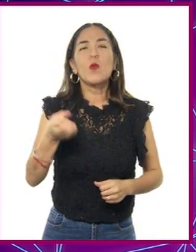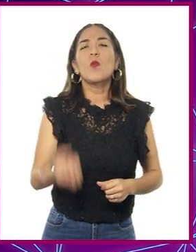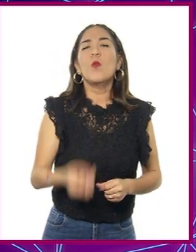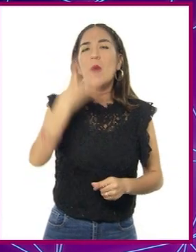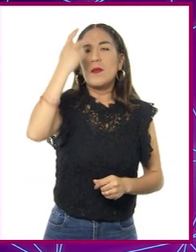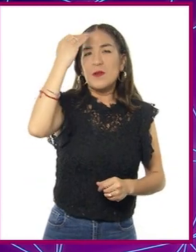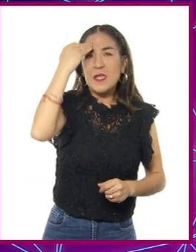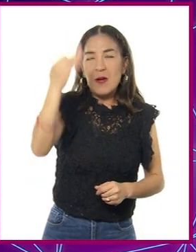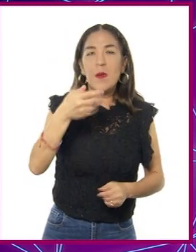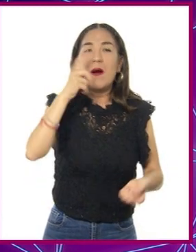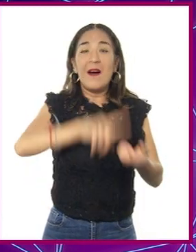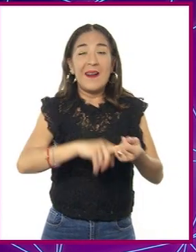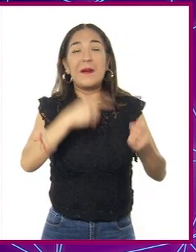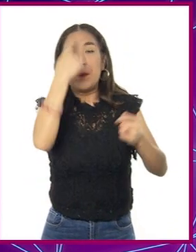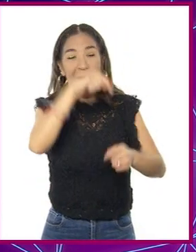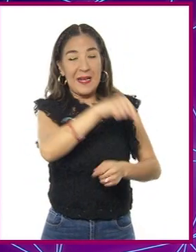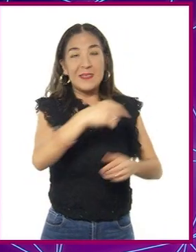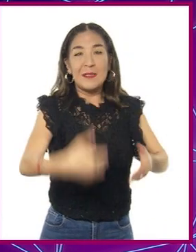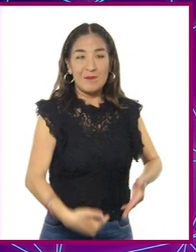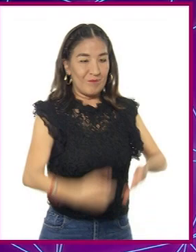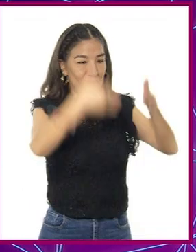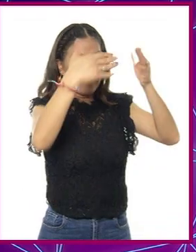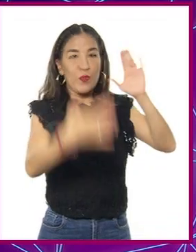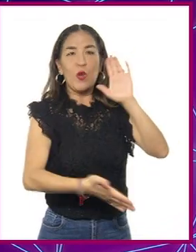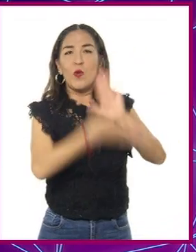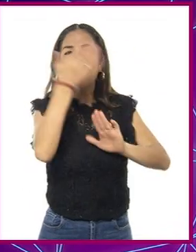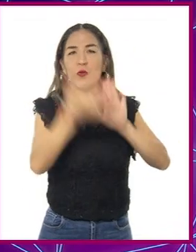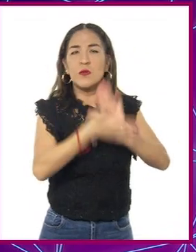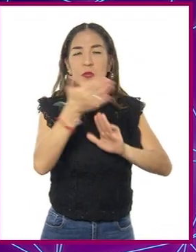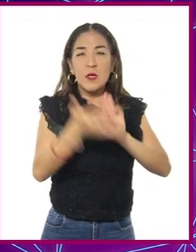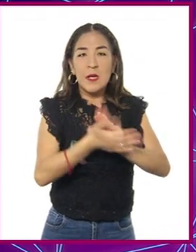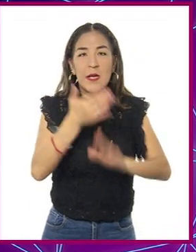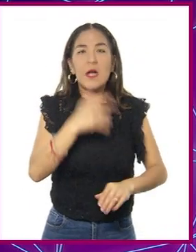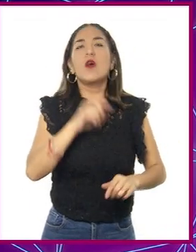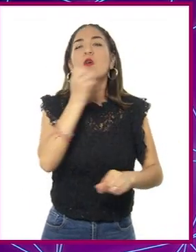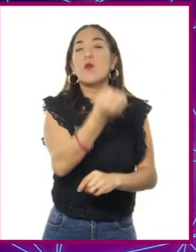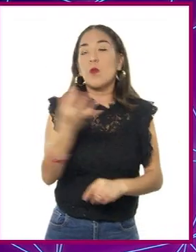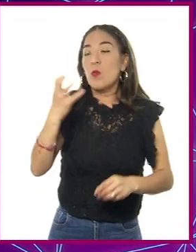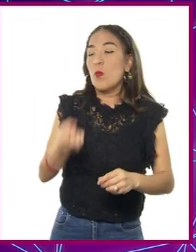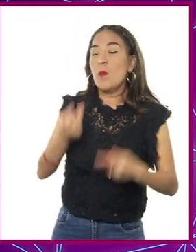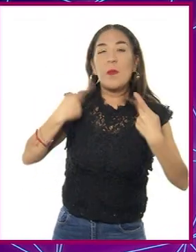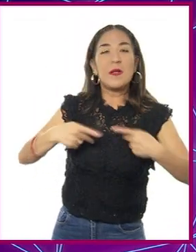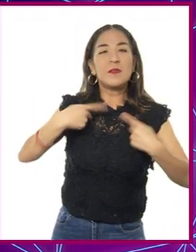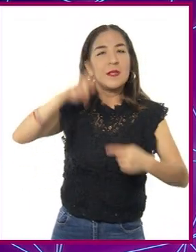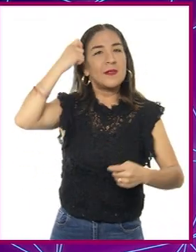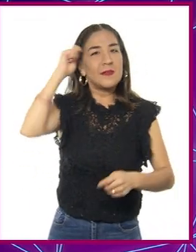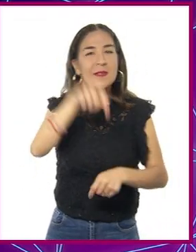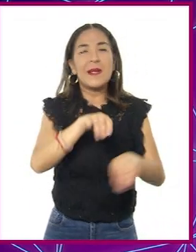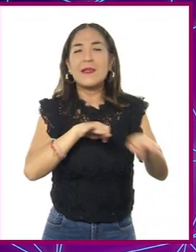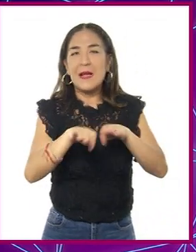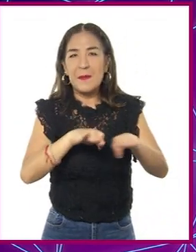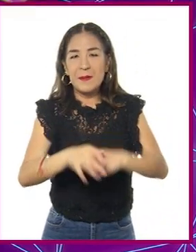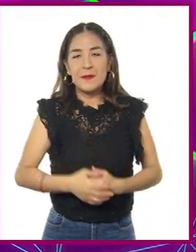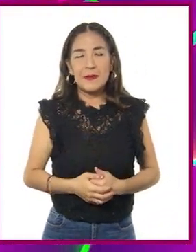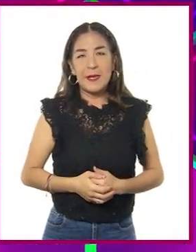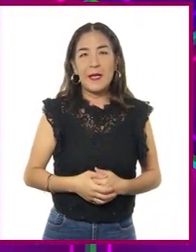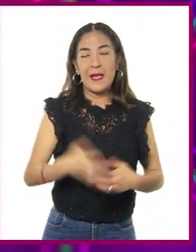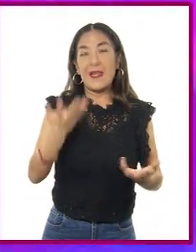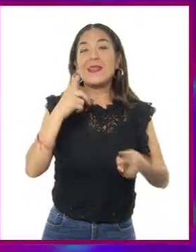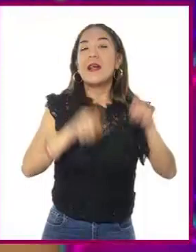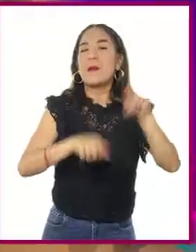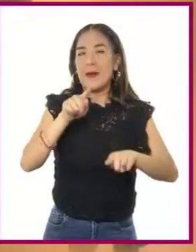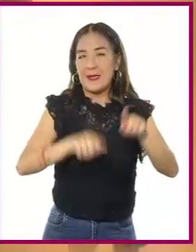toma la construcción de un muro con determinado número de albañiles? Entre otras variaciones según sea el